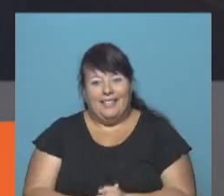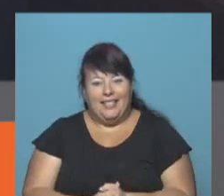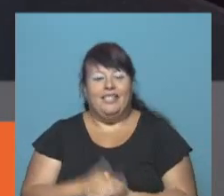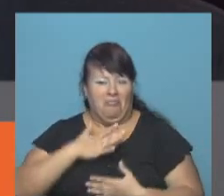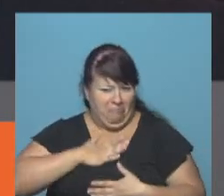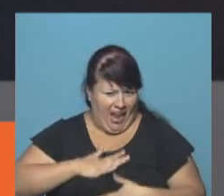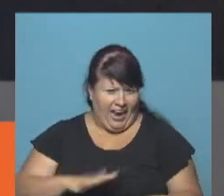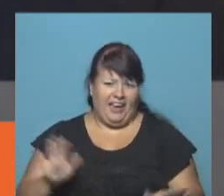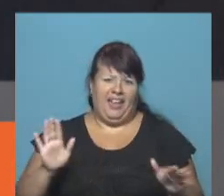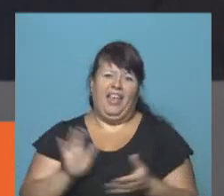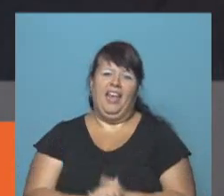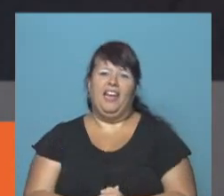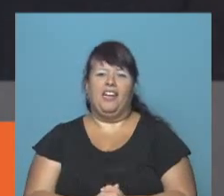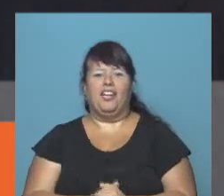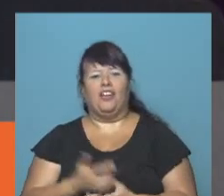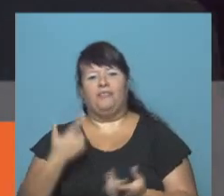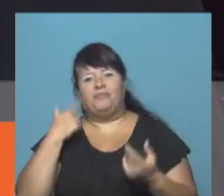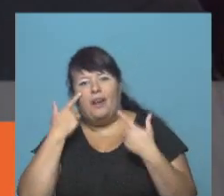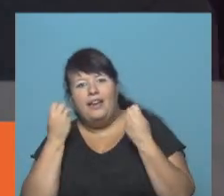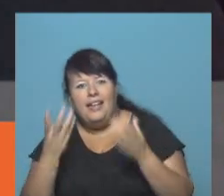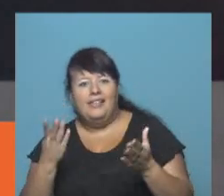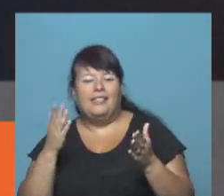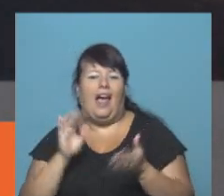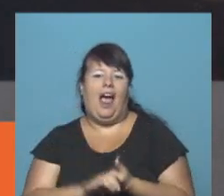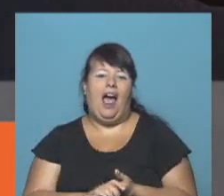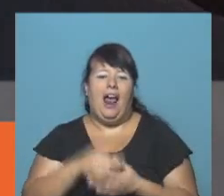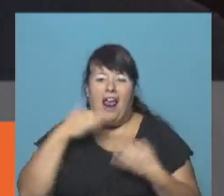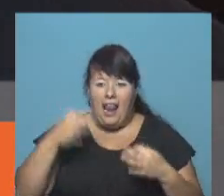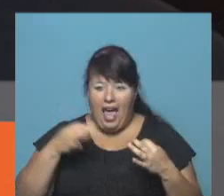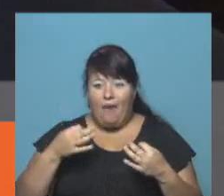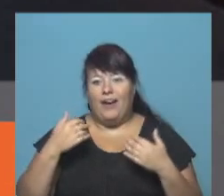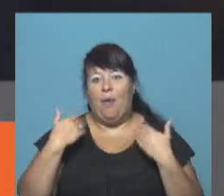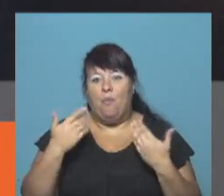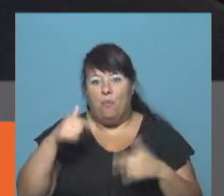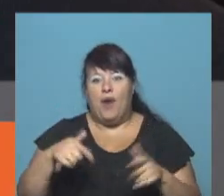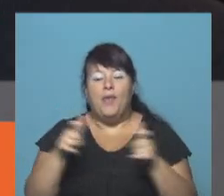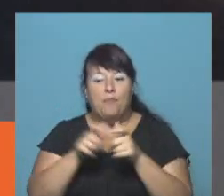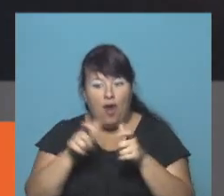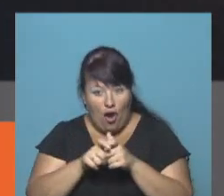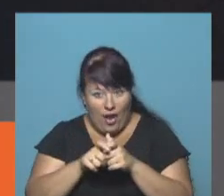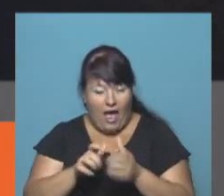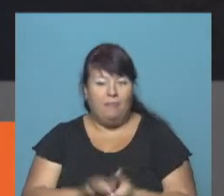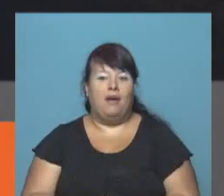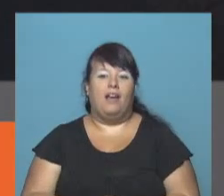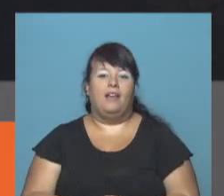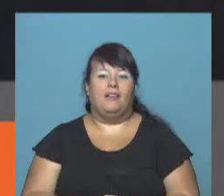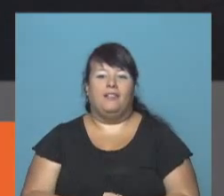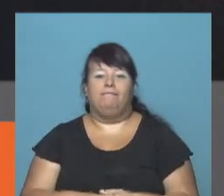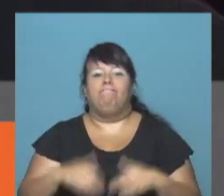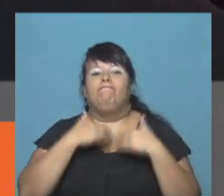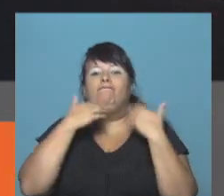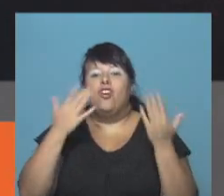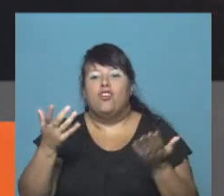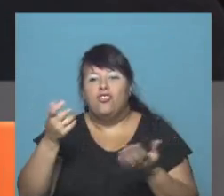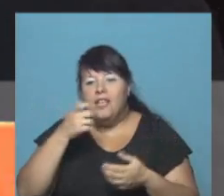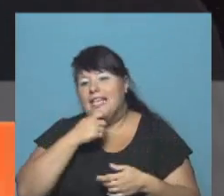Con tranquilidad, con muchas expectativas. La verdad que tener la posibilidad de hacer un programa así no se da